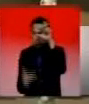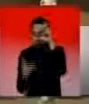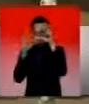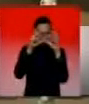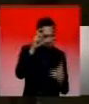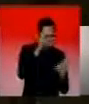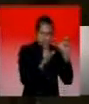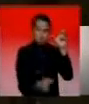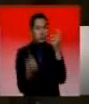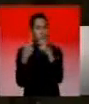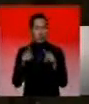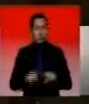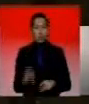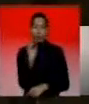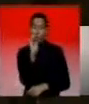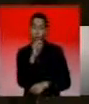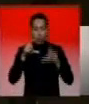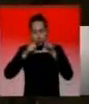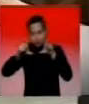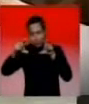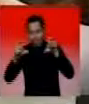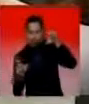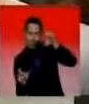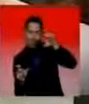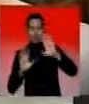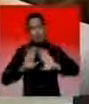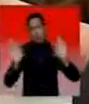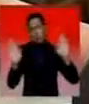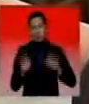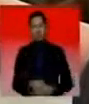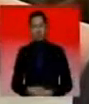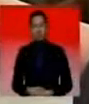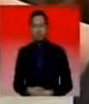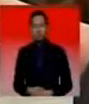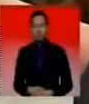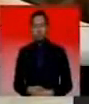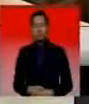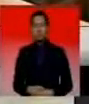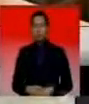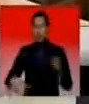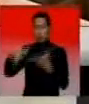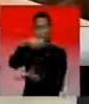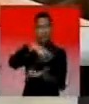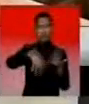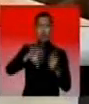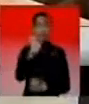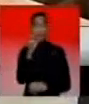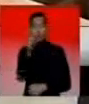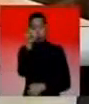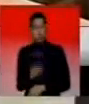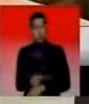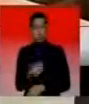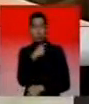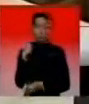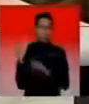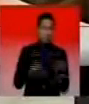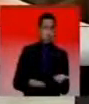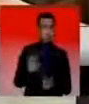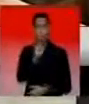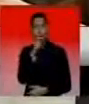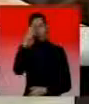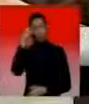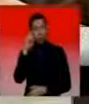y desalineación de bombas entre otros sin embargo no hubo afectaciones tanto personales ni al ambiente ni a las infraestructuras